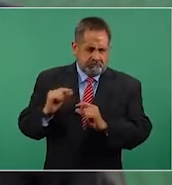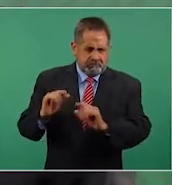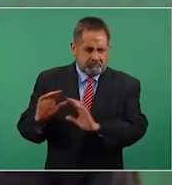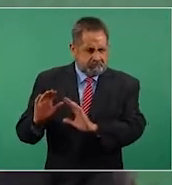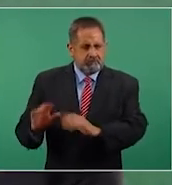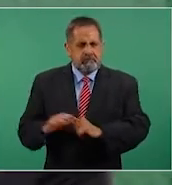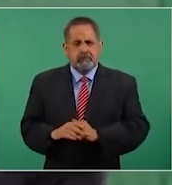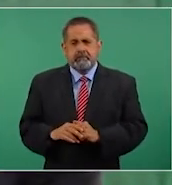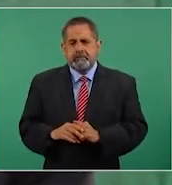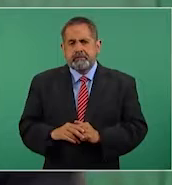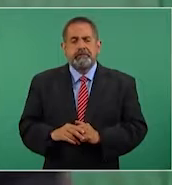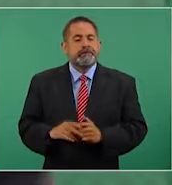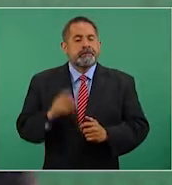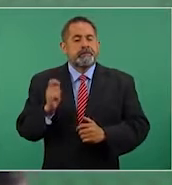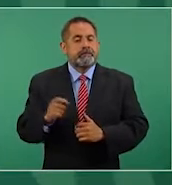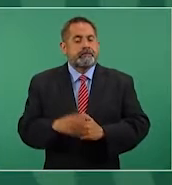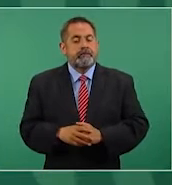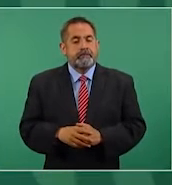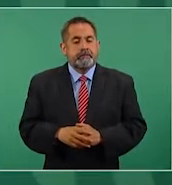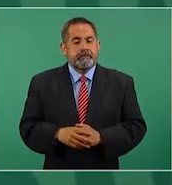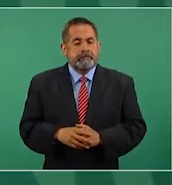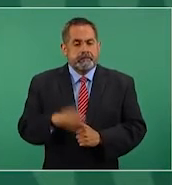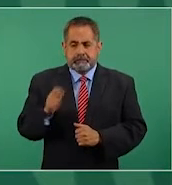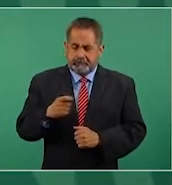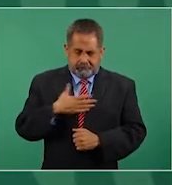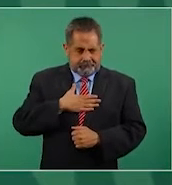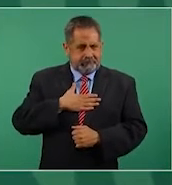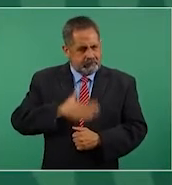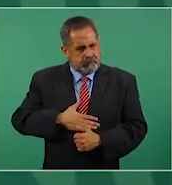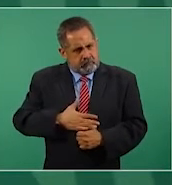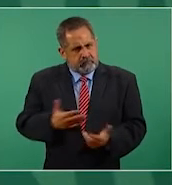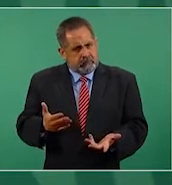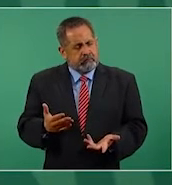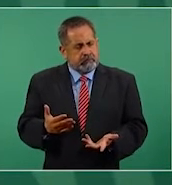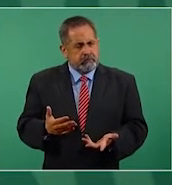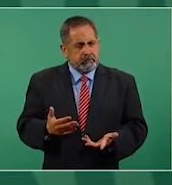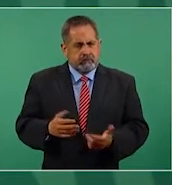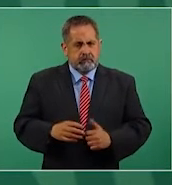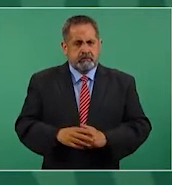Además, es de justicia.